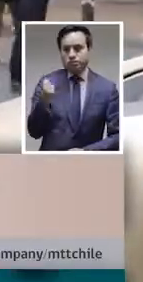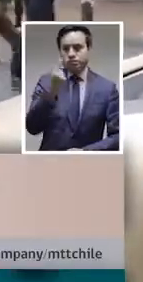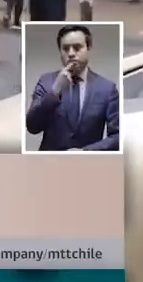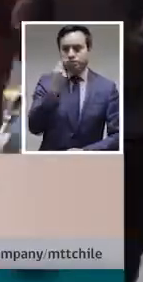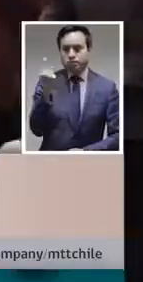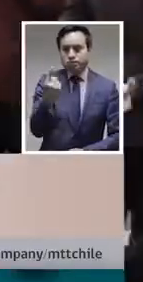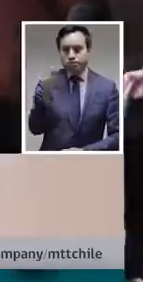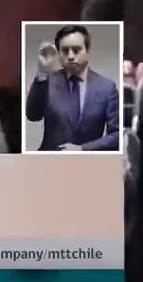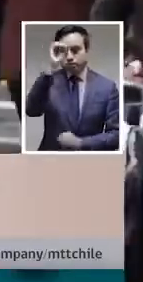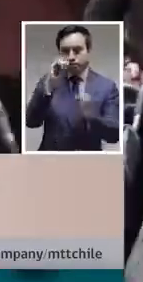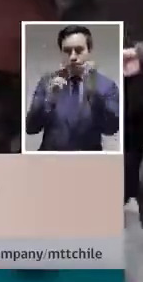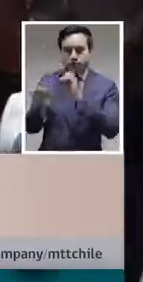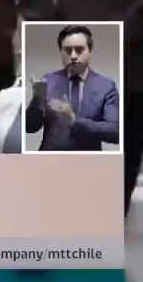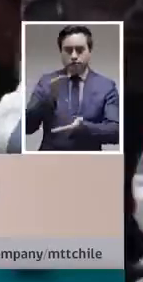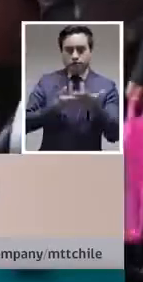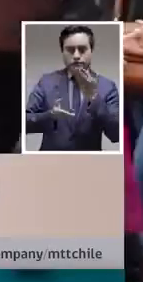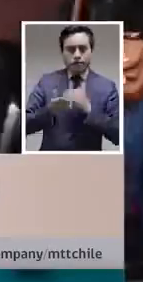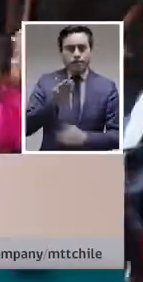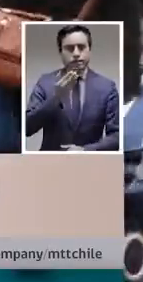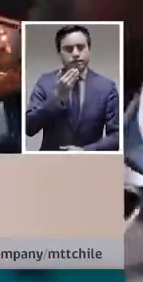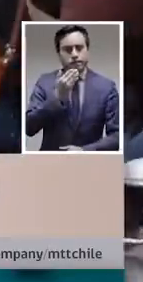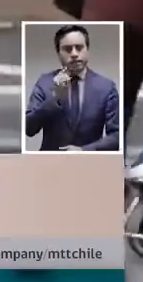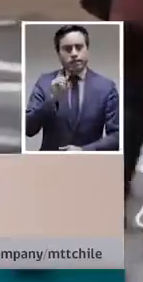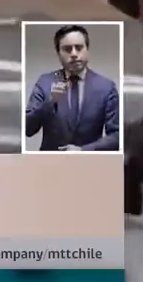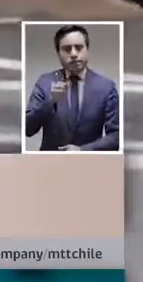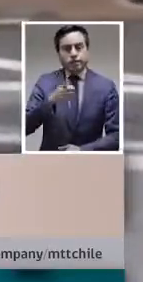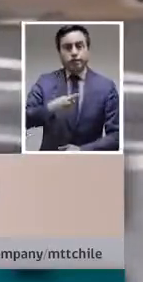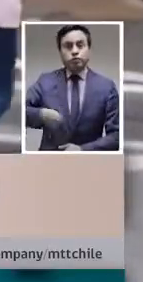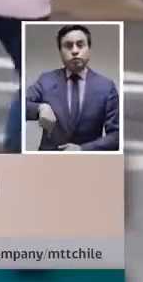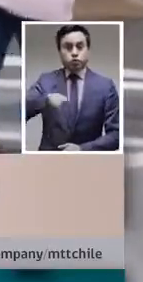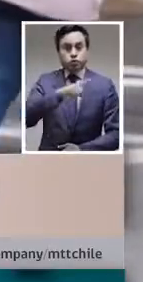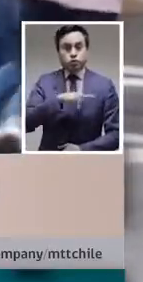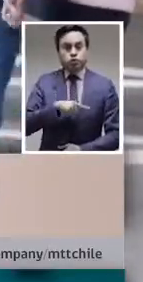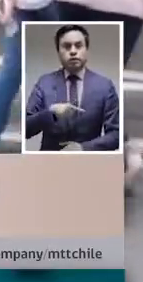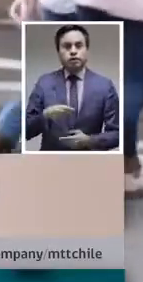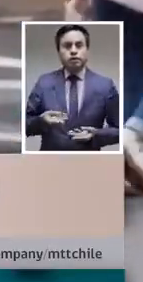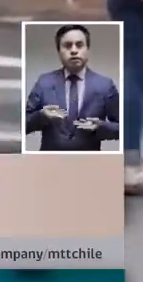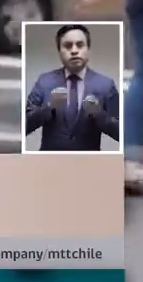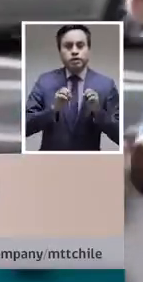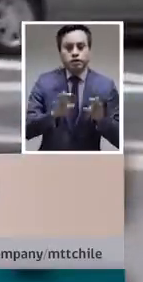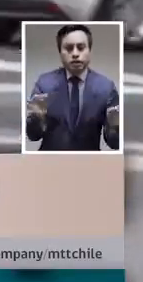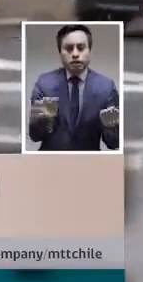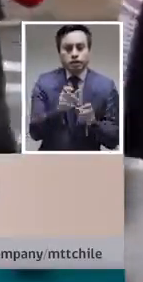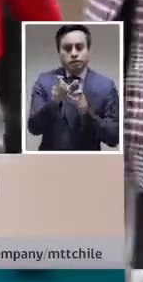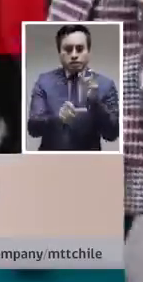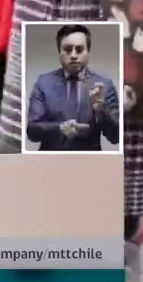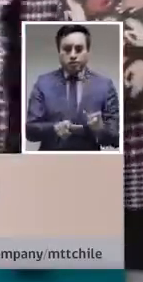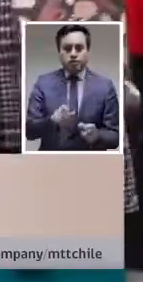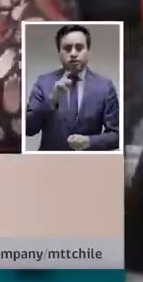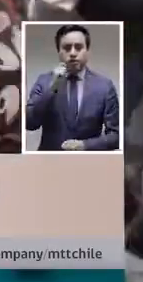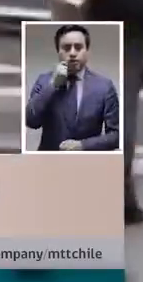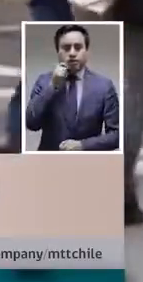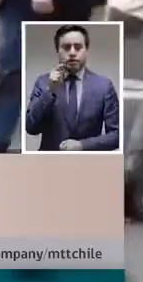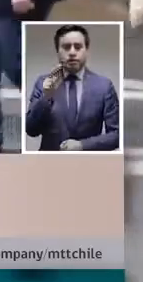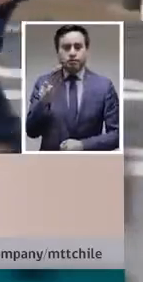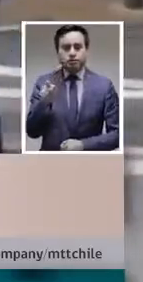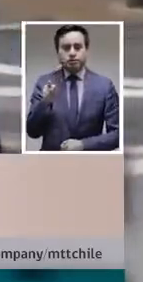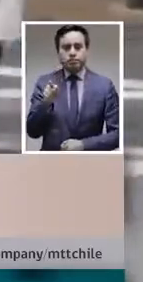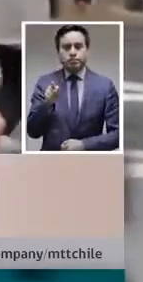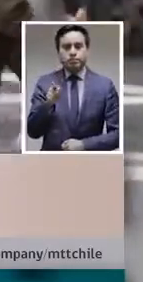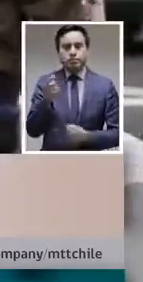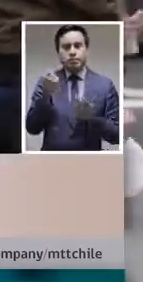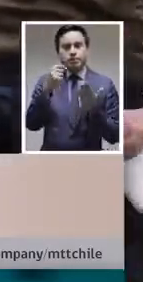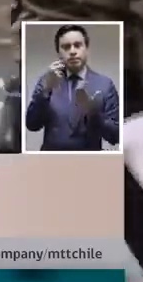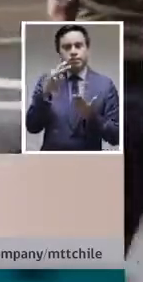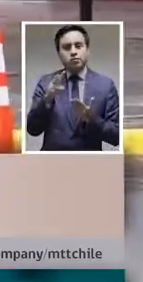preguntamos opiniones, pero también nosotros entrenamos a las personas. Y ese es el caso de Revisa